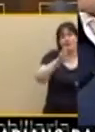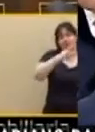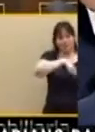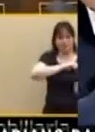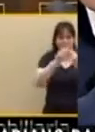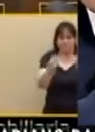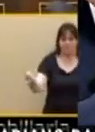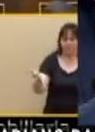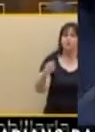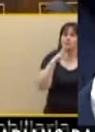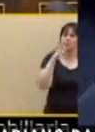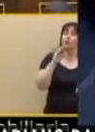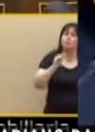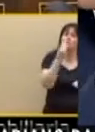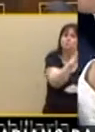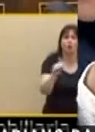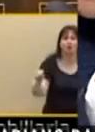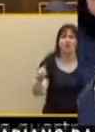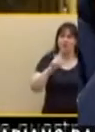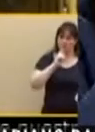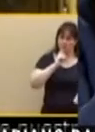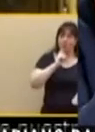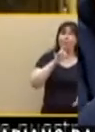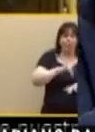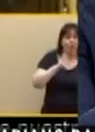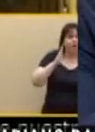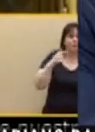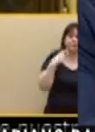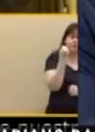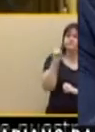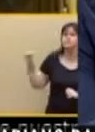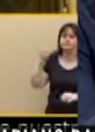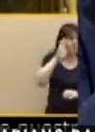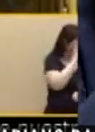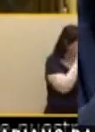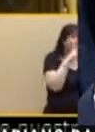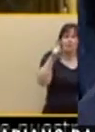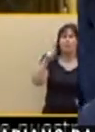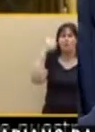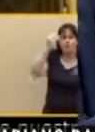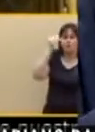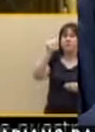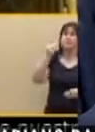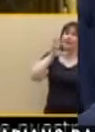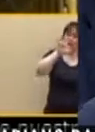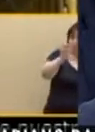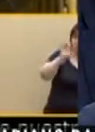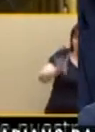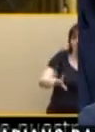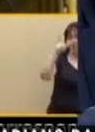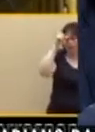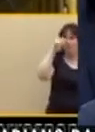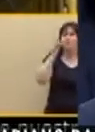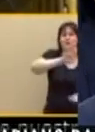país que proyecta podemos es la de que esto es un auténtico desastre que todo va mal y estamos en un infierno donde esto no hay nada que marche bien